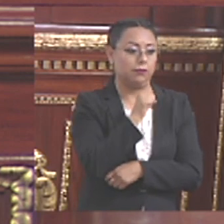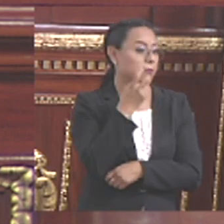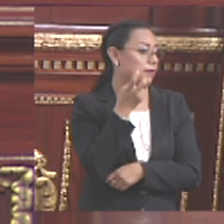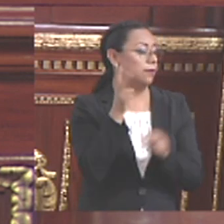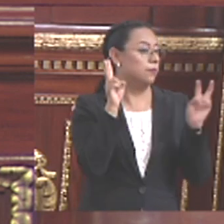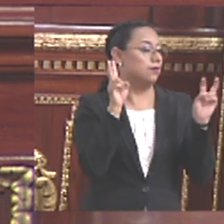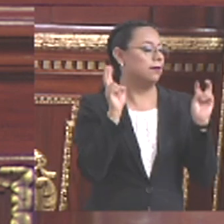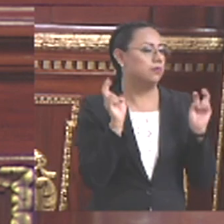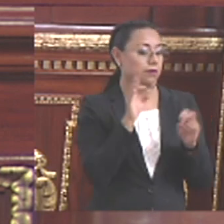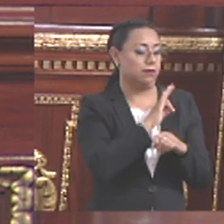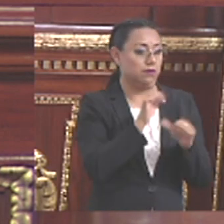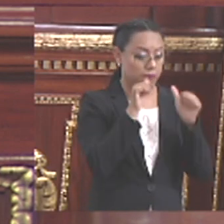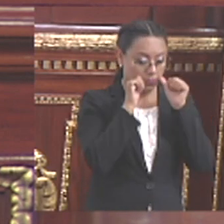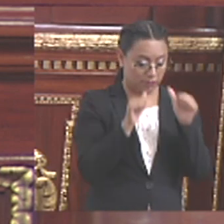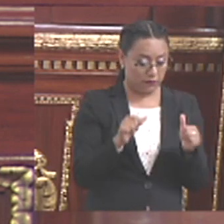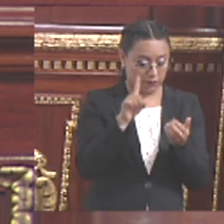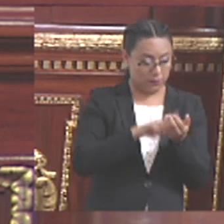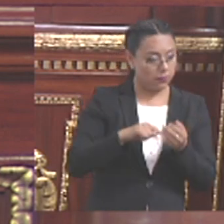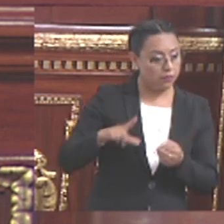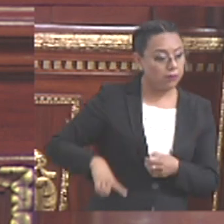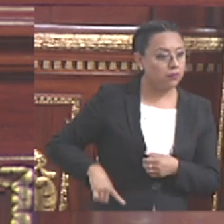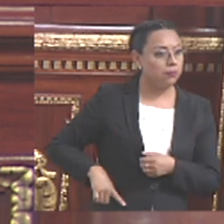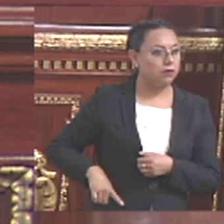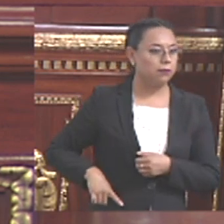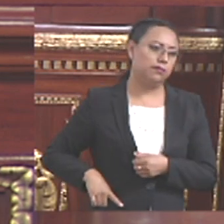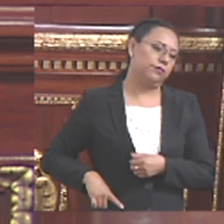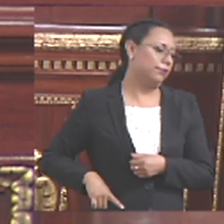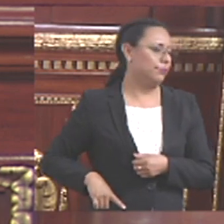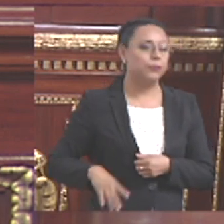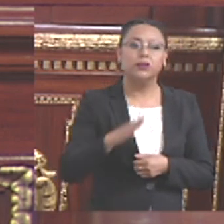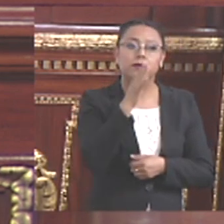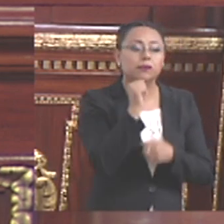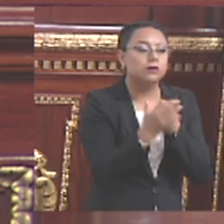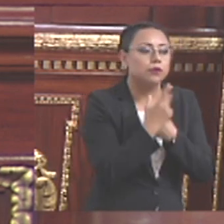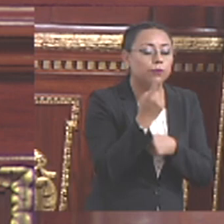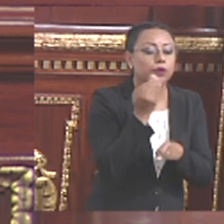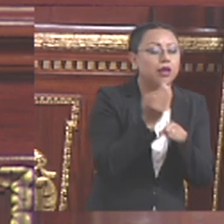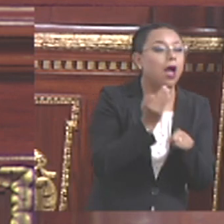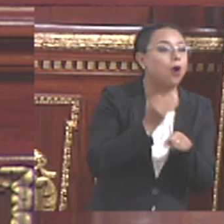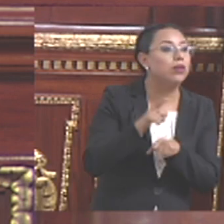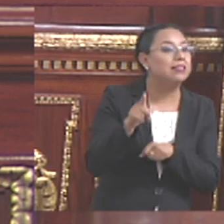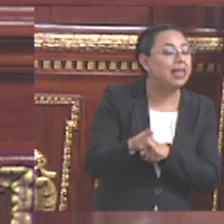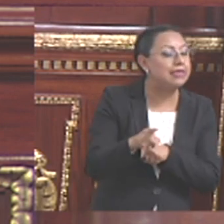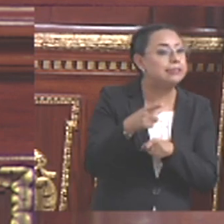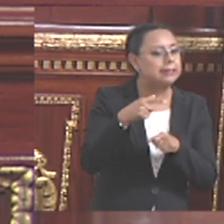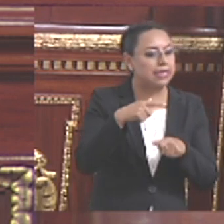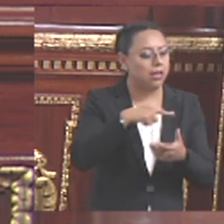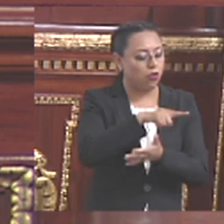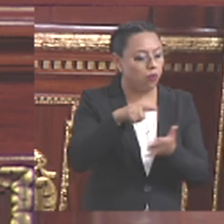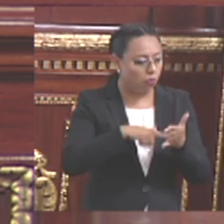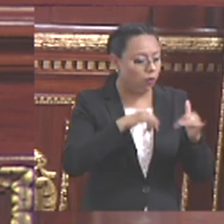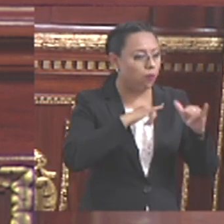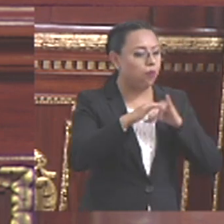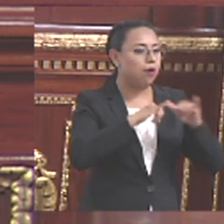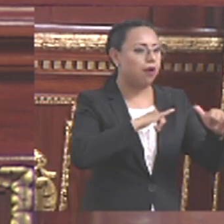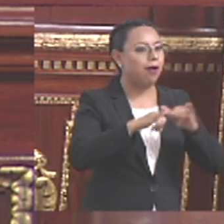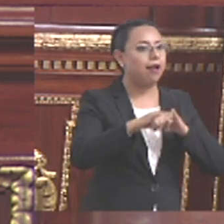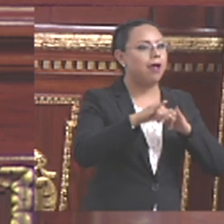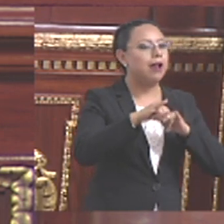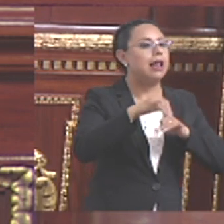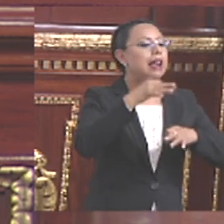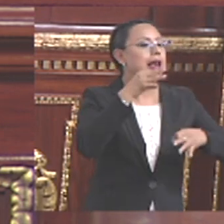puede atender desde gobierno porque está en un litigio, está judicializado, para que quede